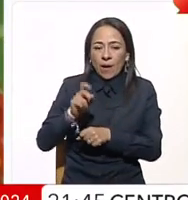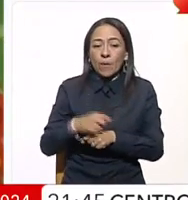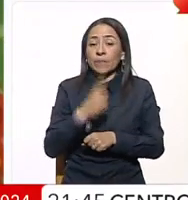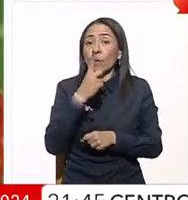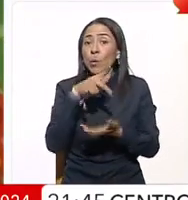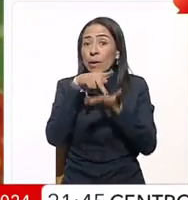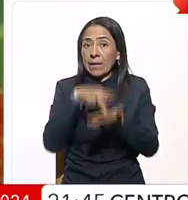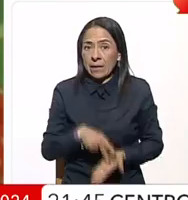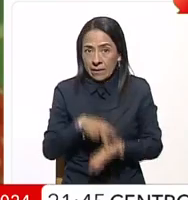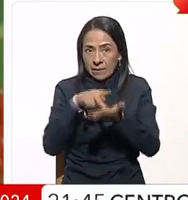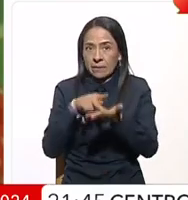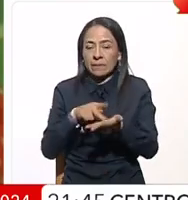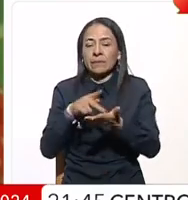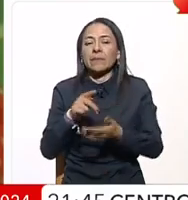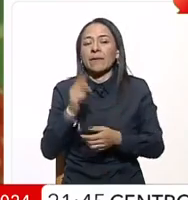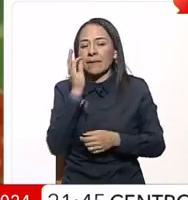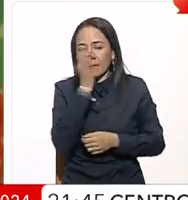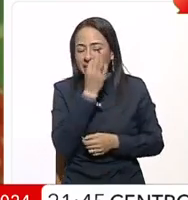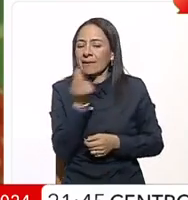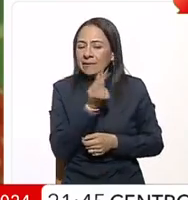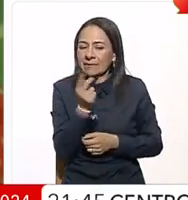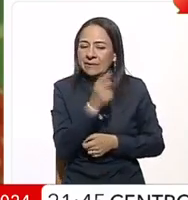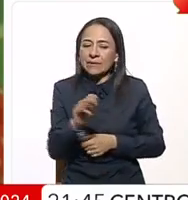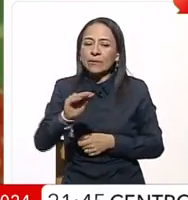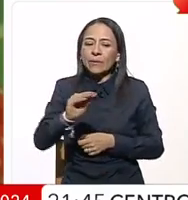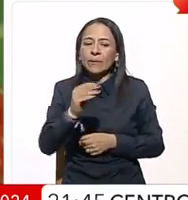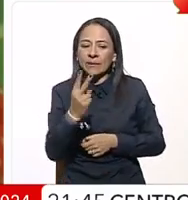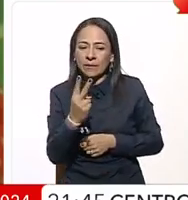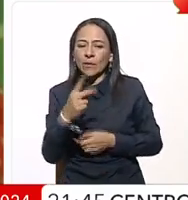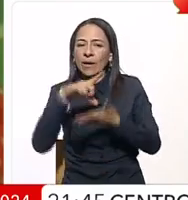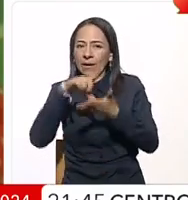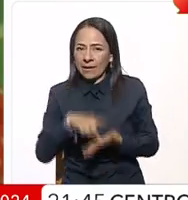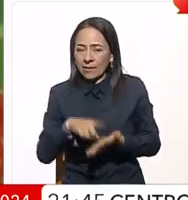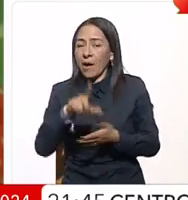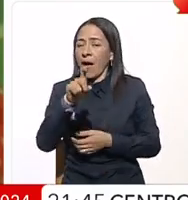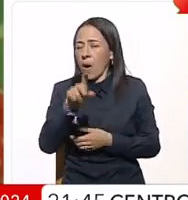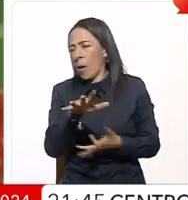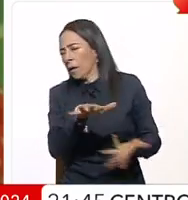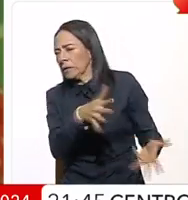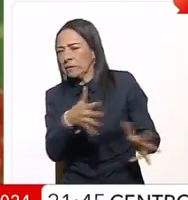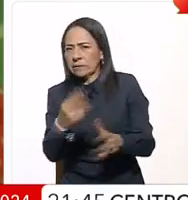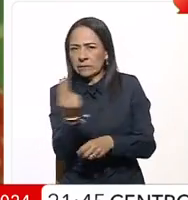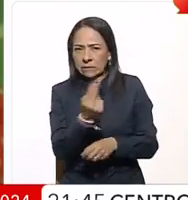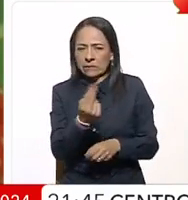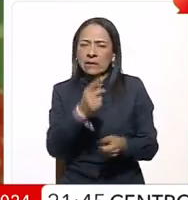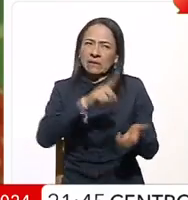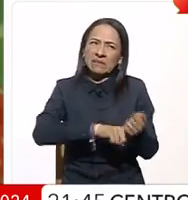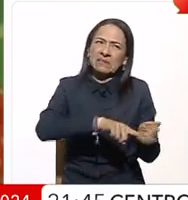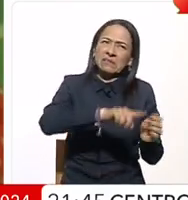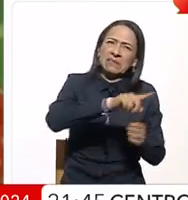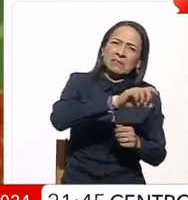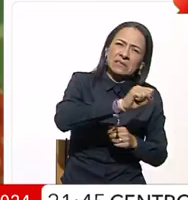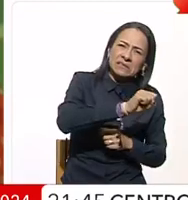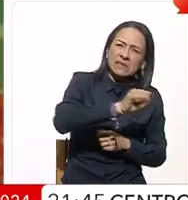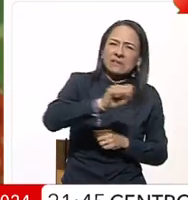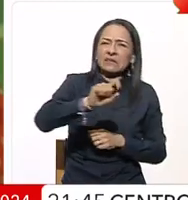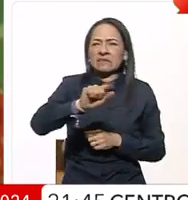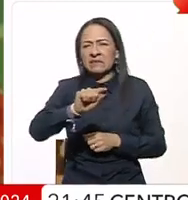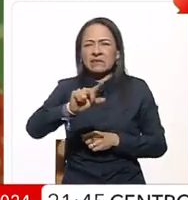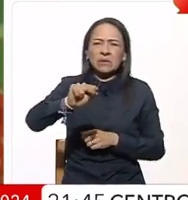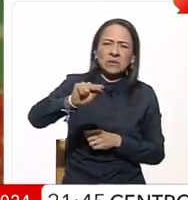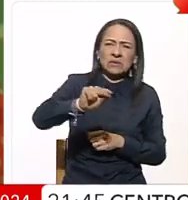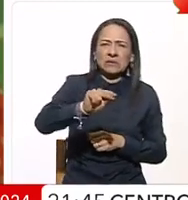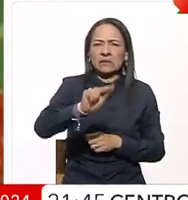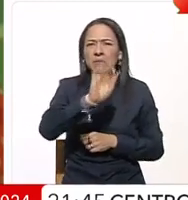de fresas se necesitan 192 litros de agua aproximadamente, ya que entre 70 y 80% de esos